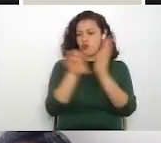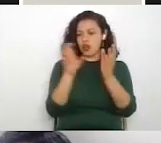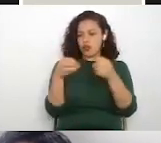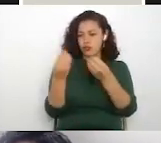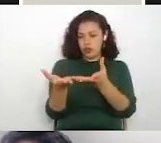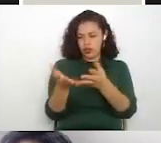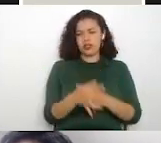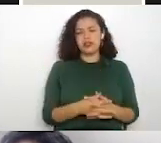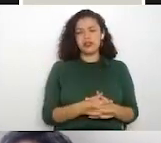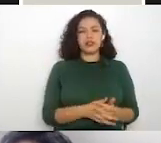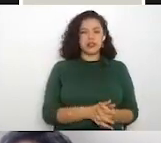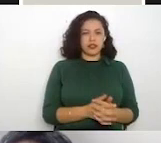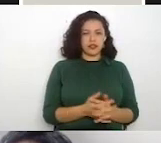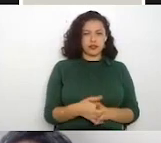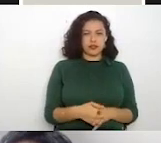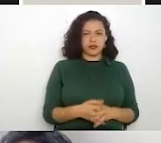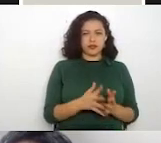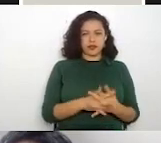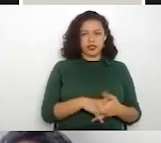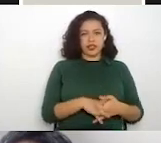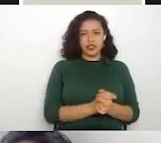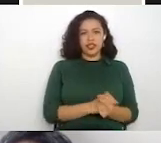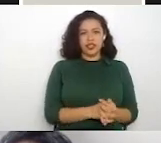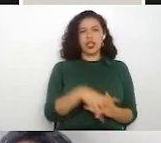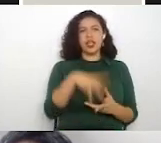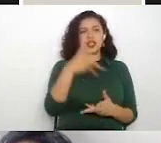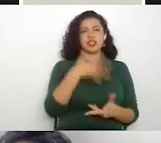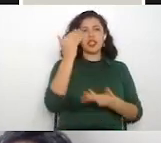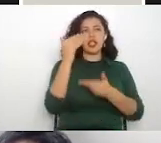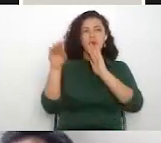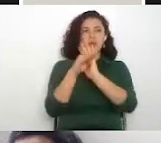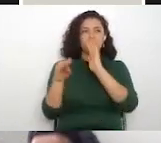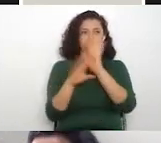Sería como todo el procedimiento.